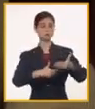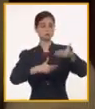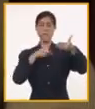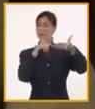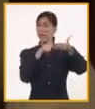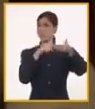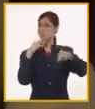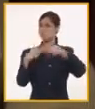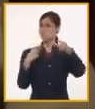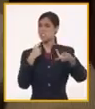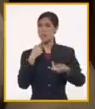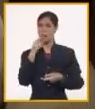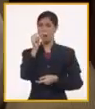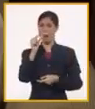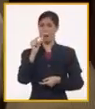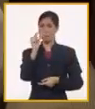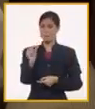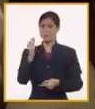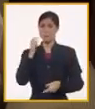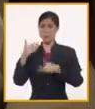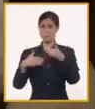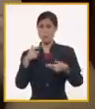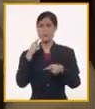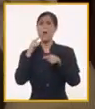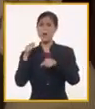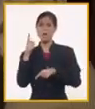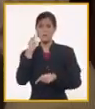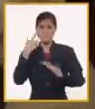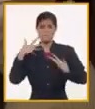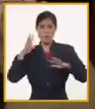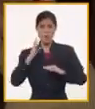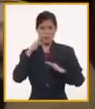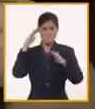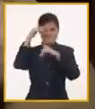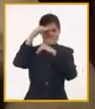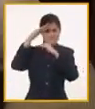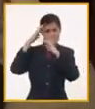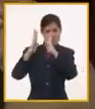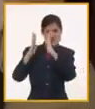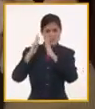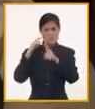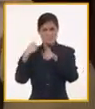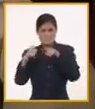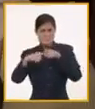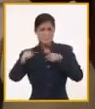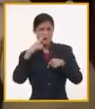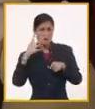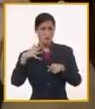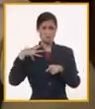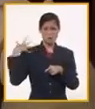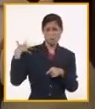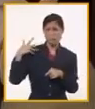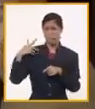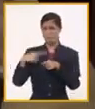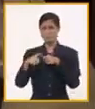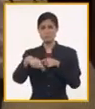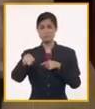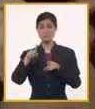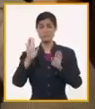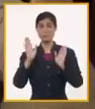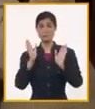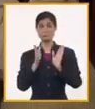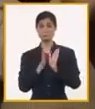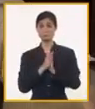yo, y me las van a pagar. Y esto y lo otro, y empezó a insultar ahí, y yo oyendo aquella cosa también, y yo